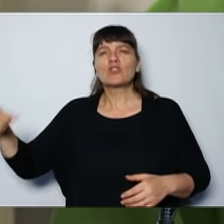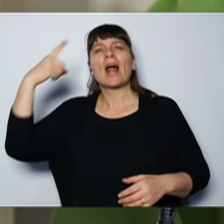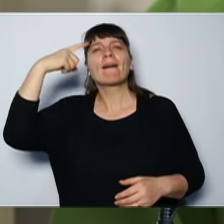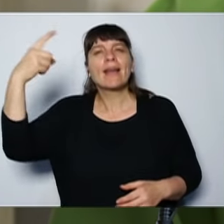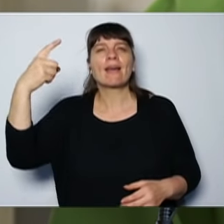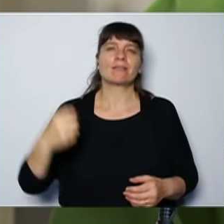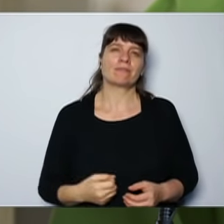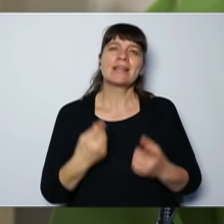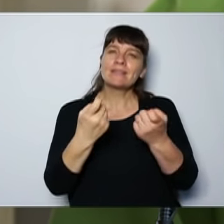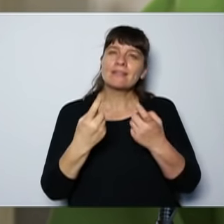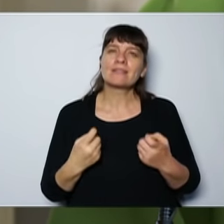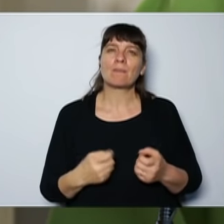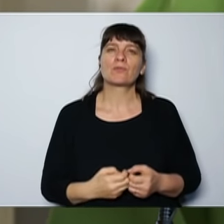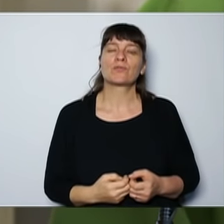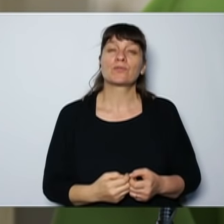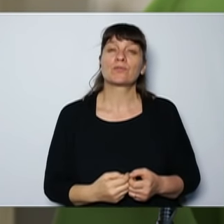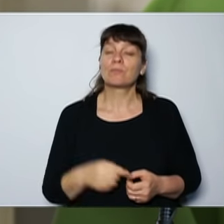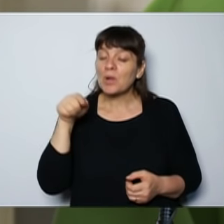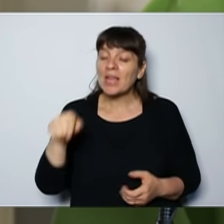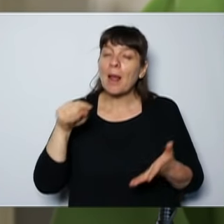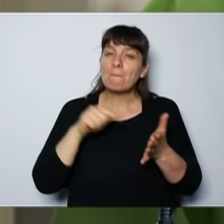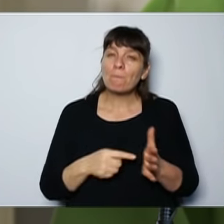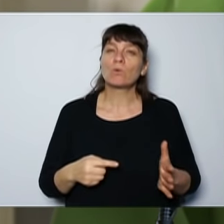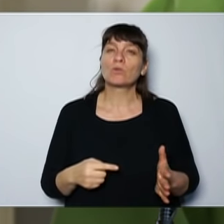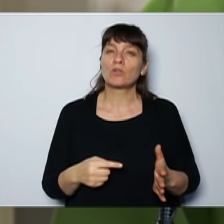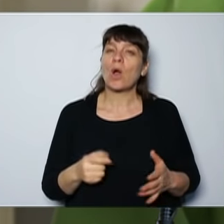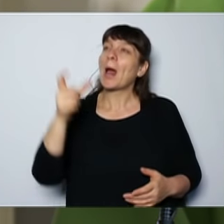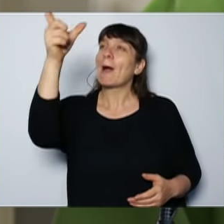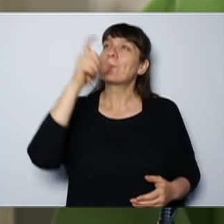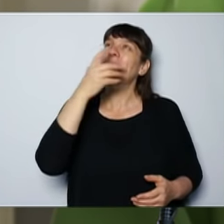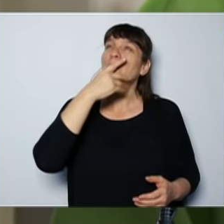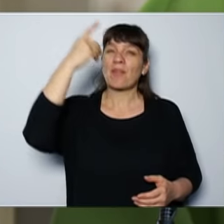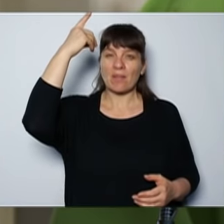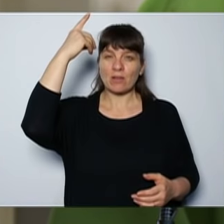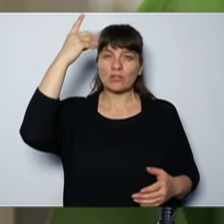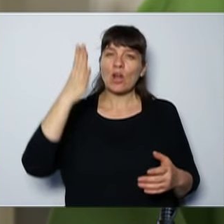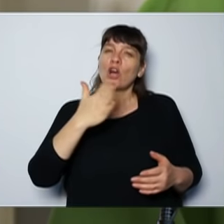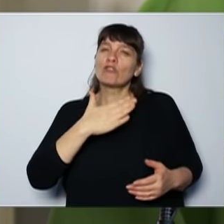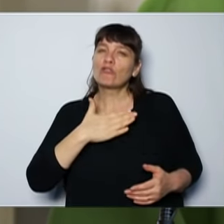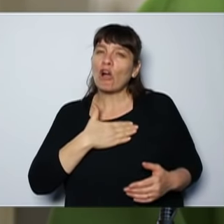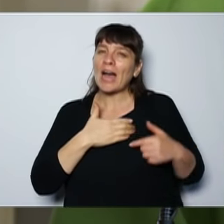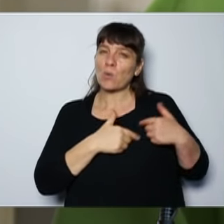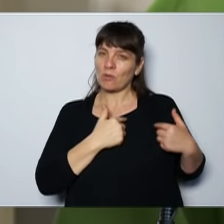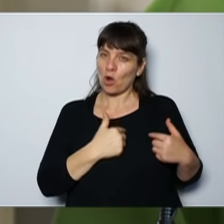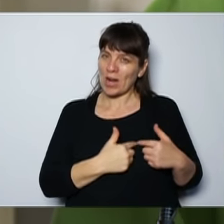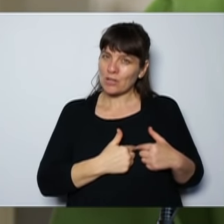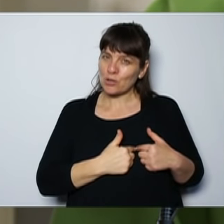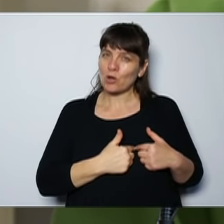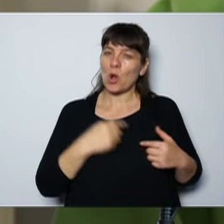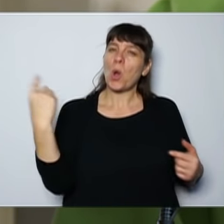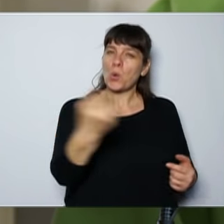crea? Porque ahí está la clave de la palabra de Dios. Tiene que tocar nuestro corazón y nuestra vida.